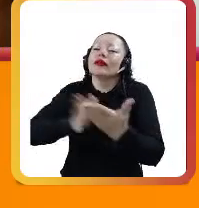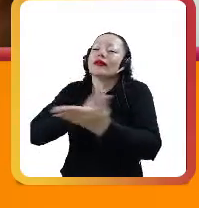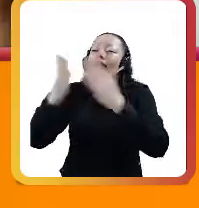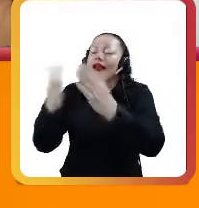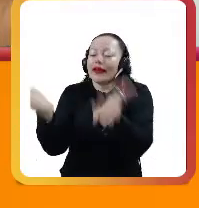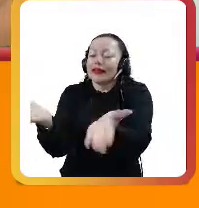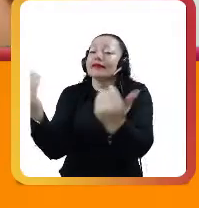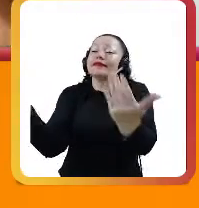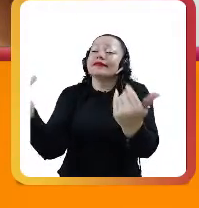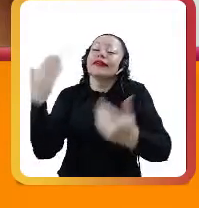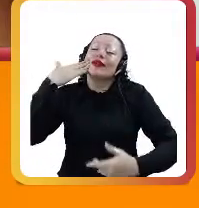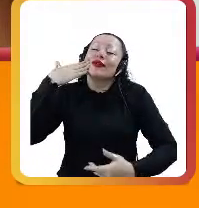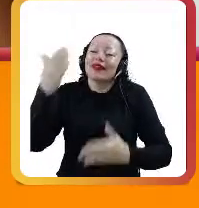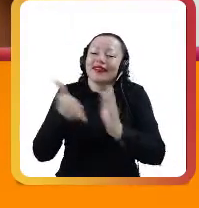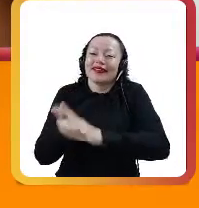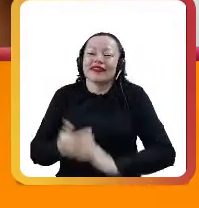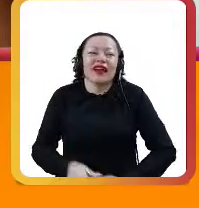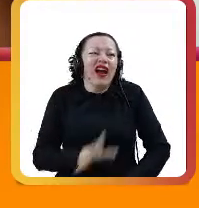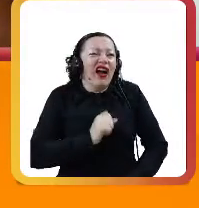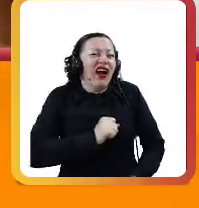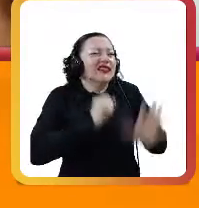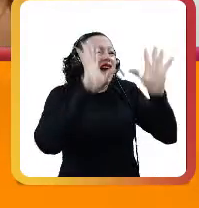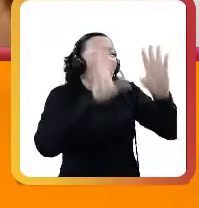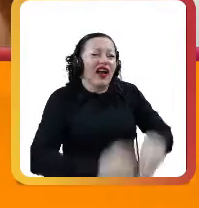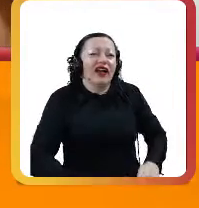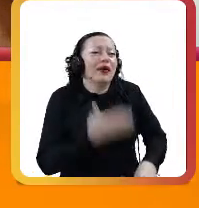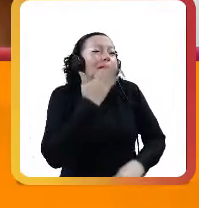¡Ay! Ya se acabaron.